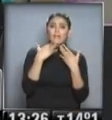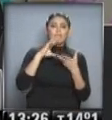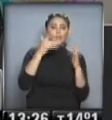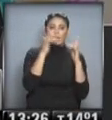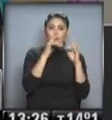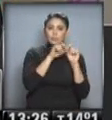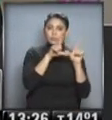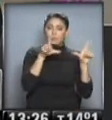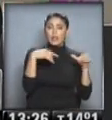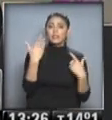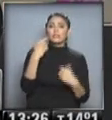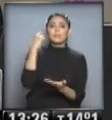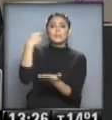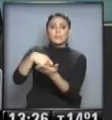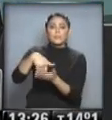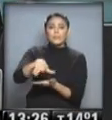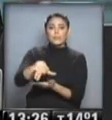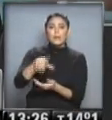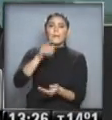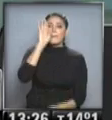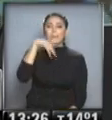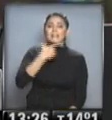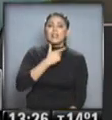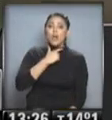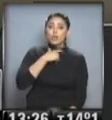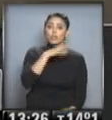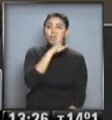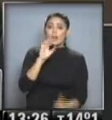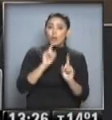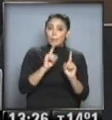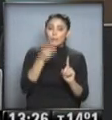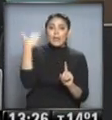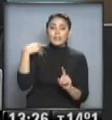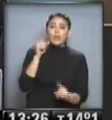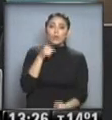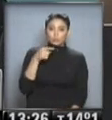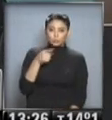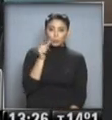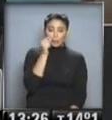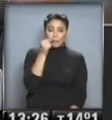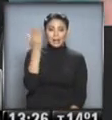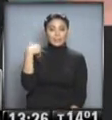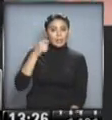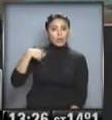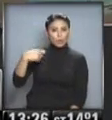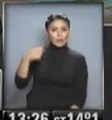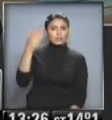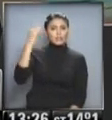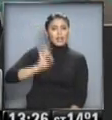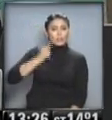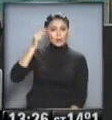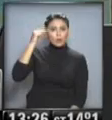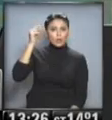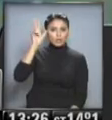Eh Vas a estar cobrando tu mamá a estar cobrando en agosto en el mismo bco donde cobraba tu papá José Fernández que era jubilado embarcado allá del año